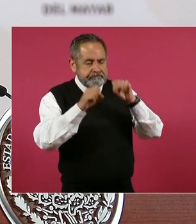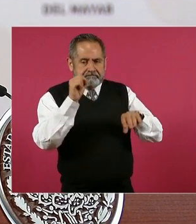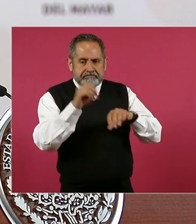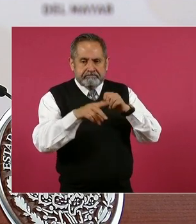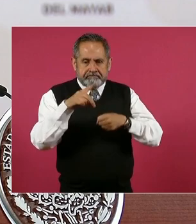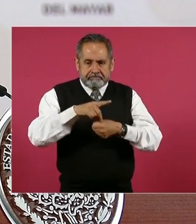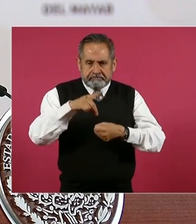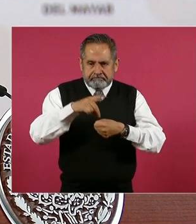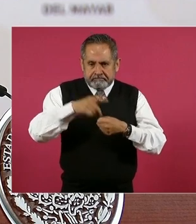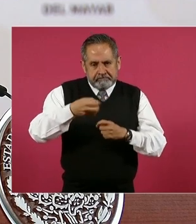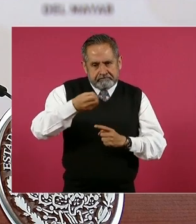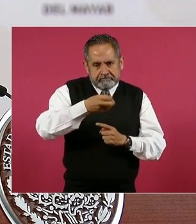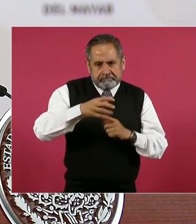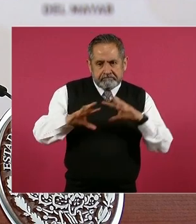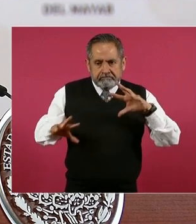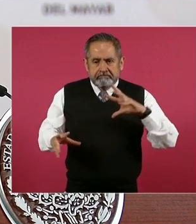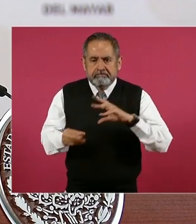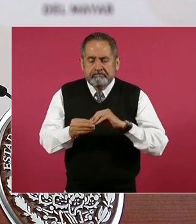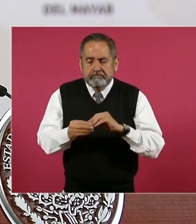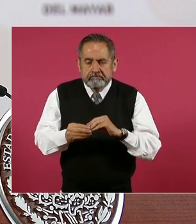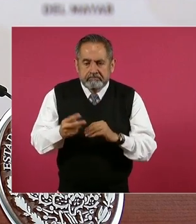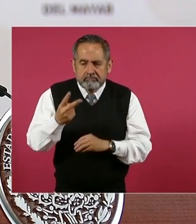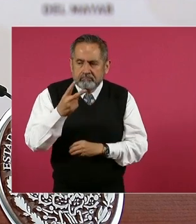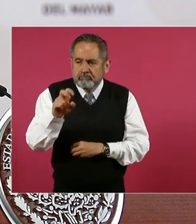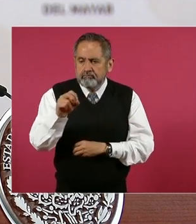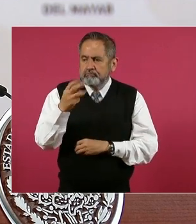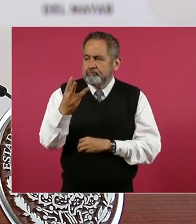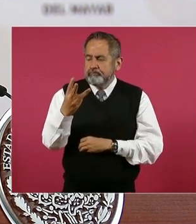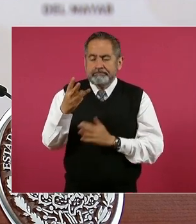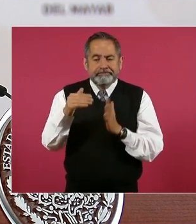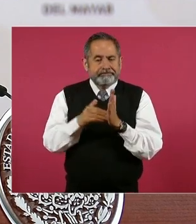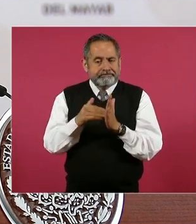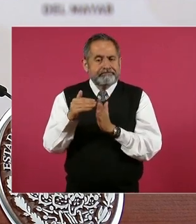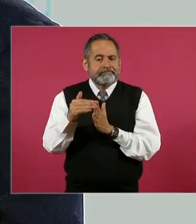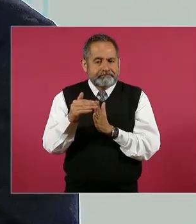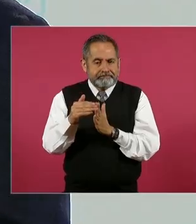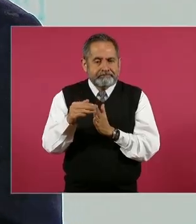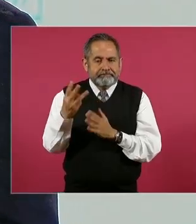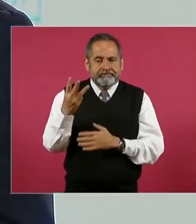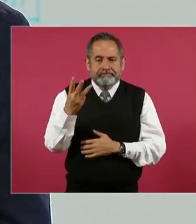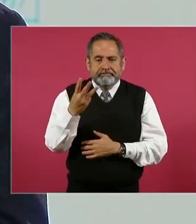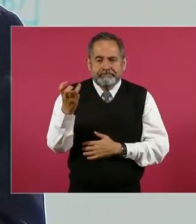por 200 3,000